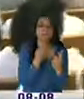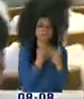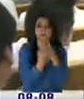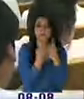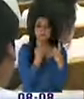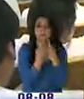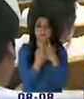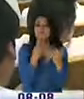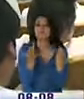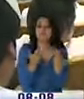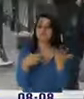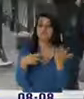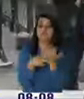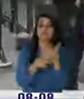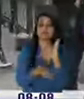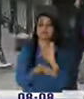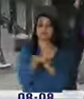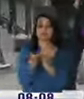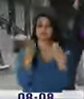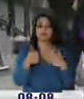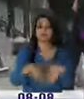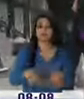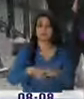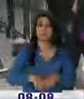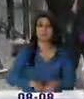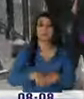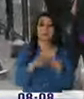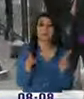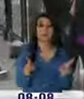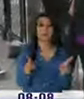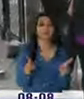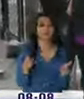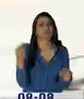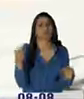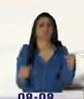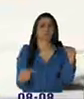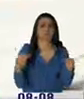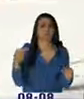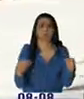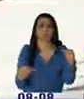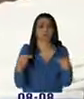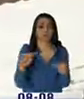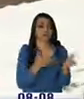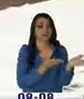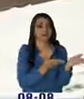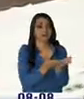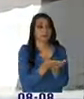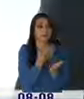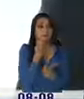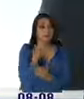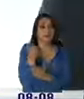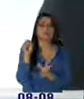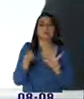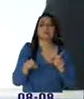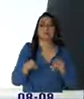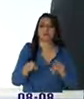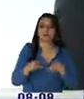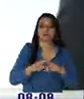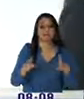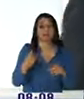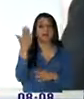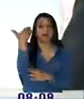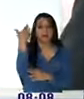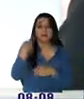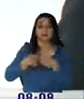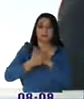una posible alza de pasajes, lo que ha generado un amplio debate en que si el servicio mejoró. Por su parte, el alcalde de la